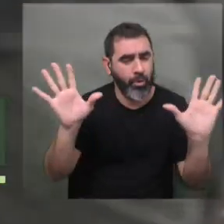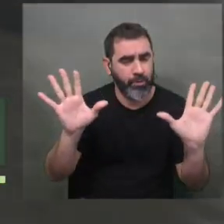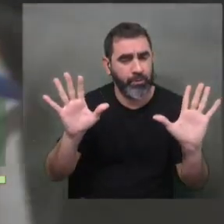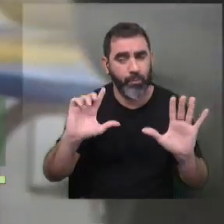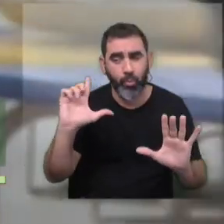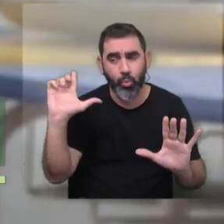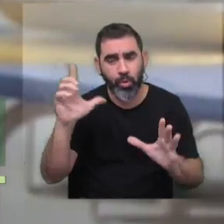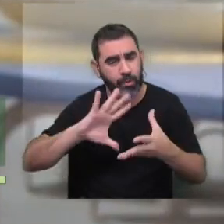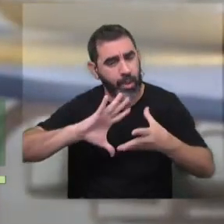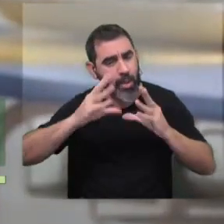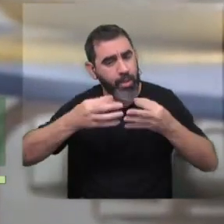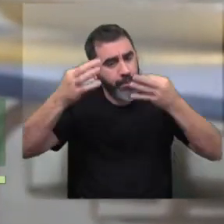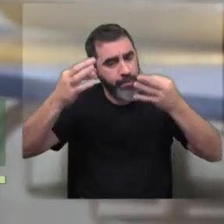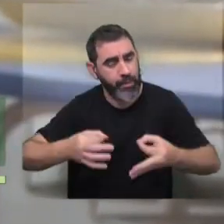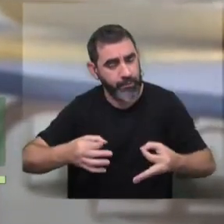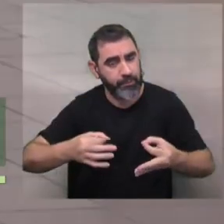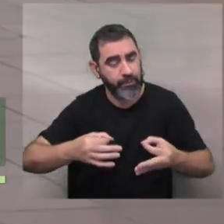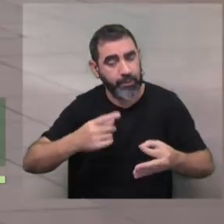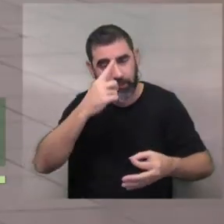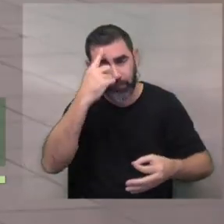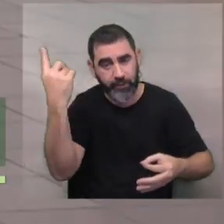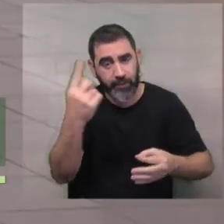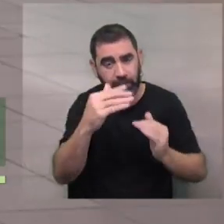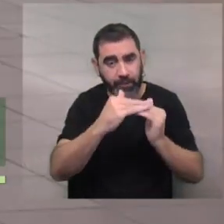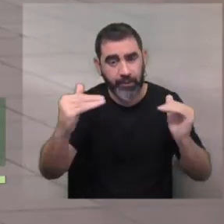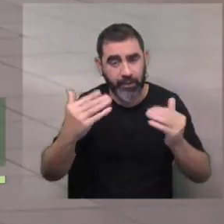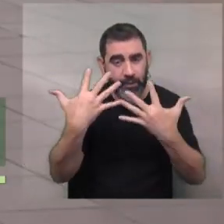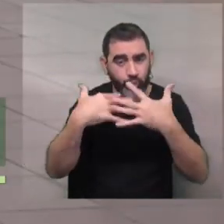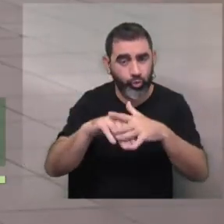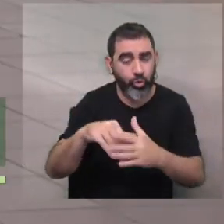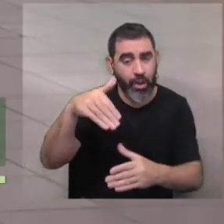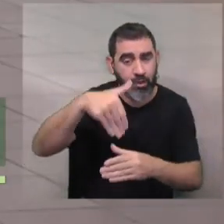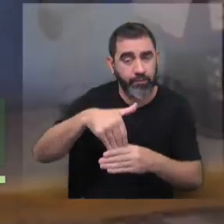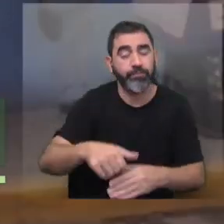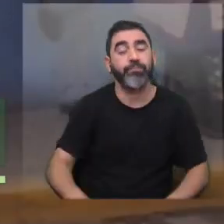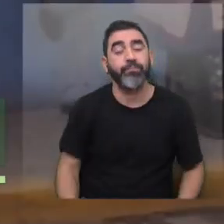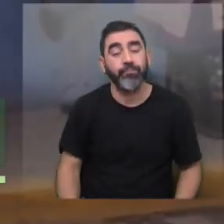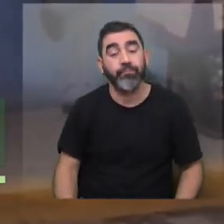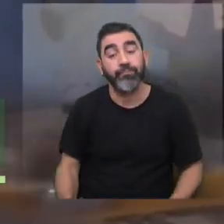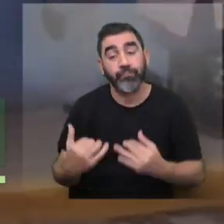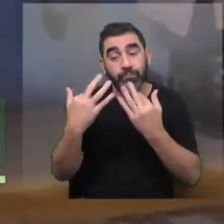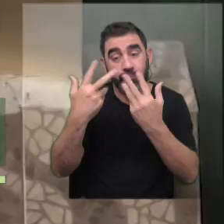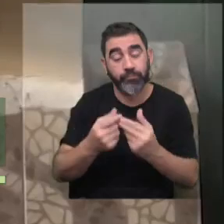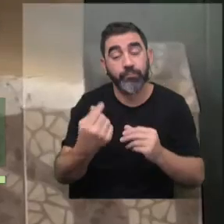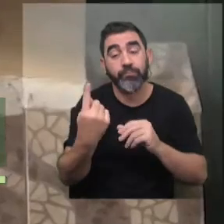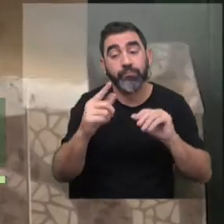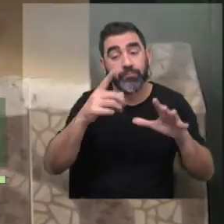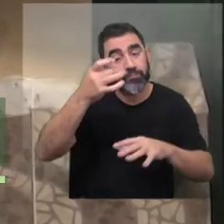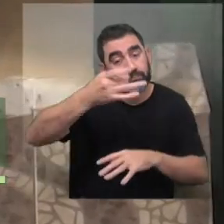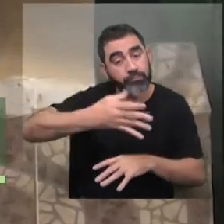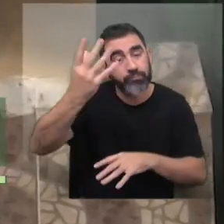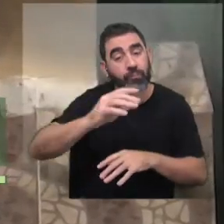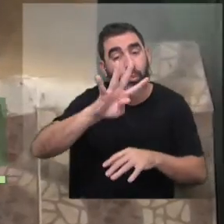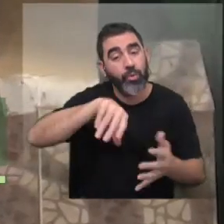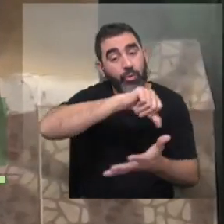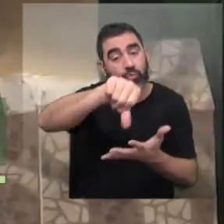haberse adecuado a los parámetros y estándares internacionales de integración electoral la organización que desplegó a 17 expertos en cuatro